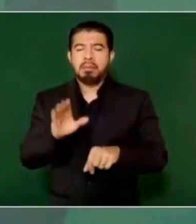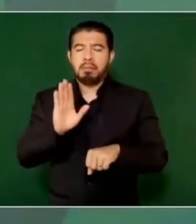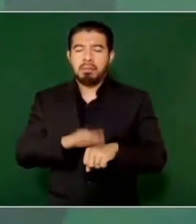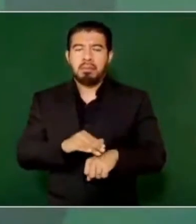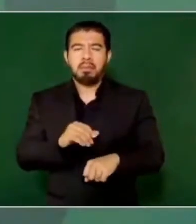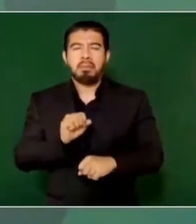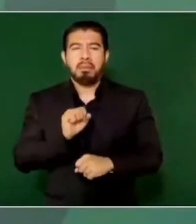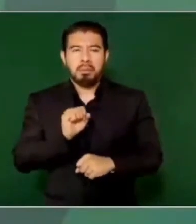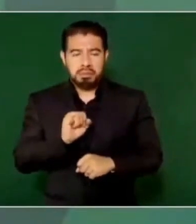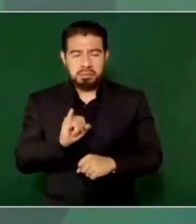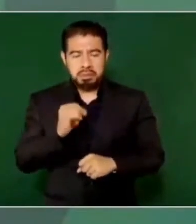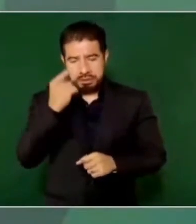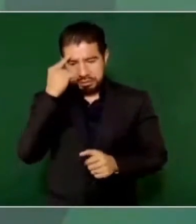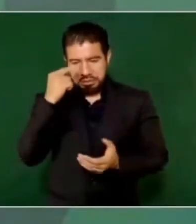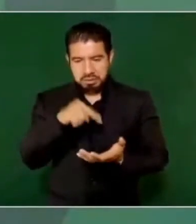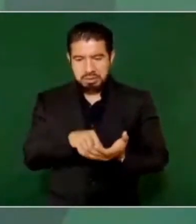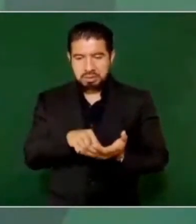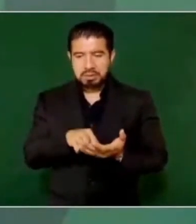sí,